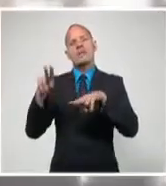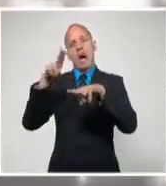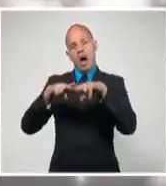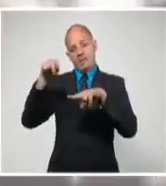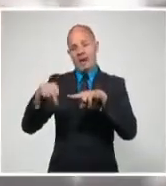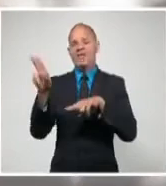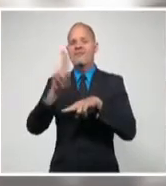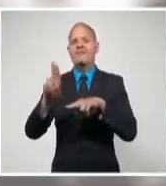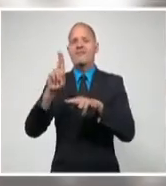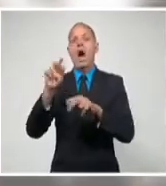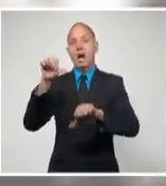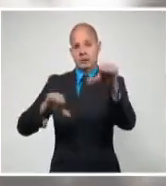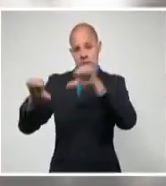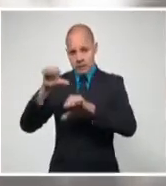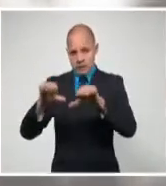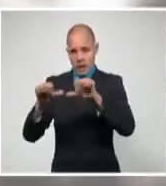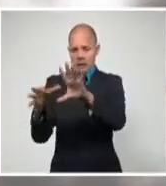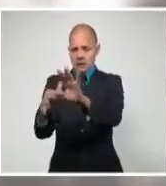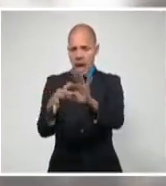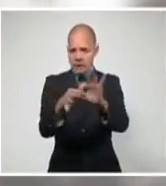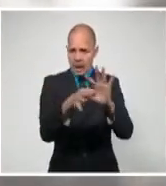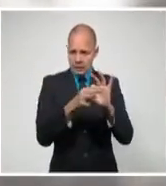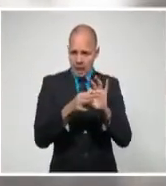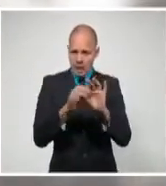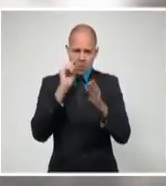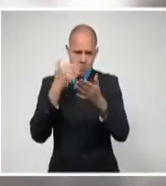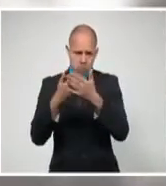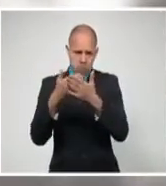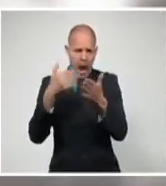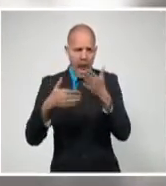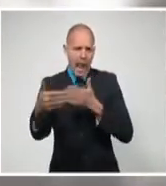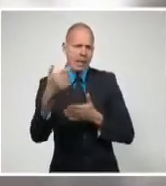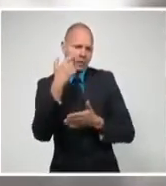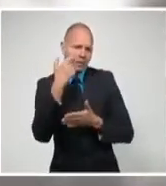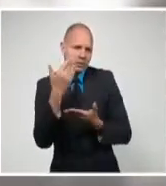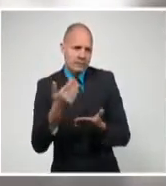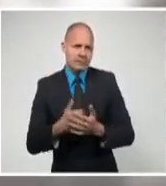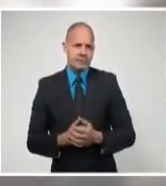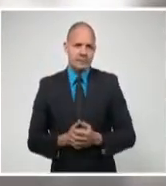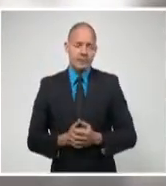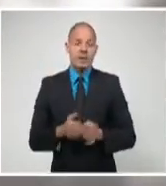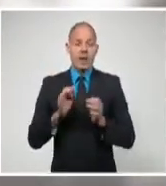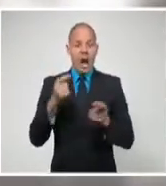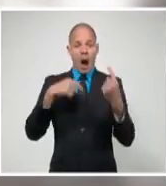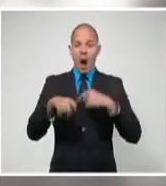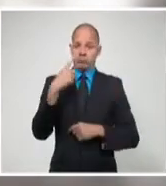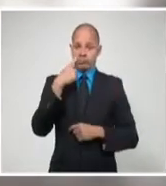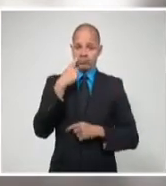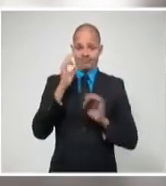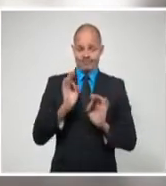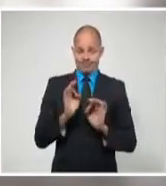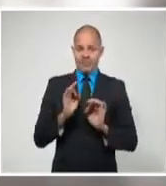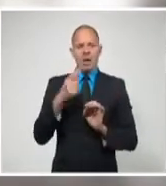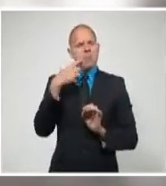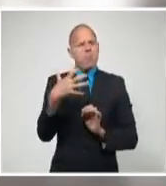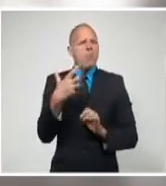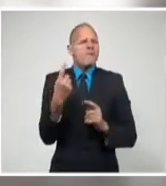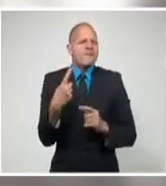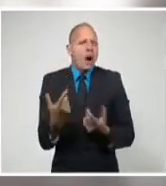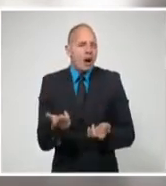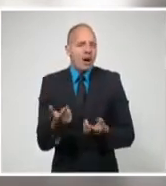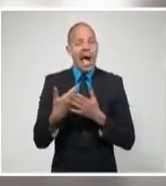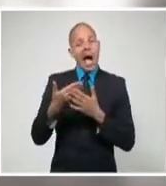Esa estrategia de colaboración propone una mirada transformadora sobre el modo de hacer ciencia, que incluye el vínculo entre las empresas